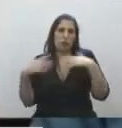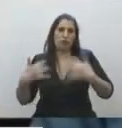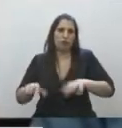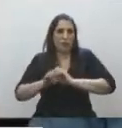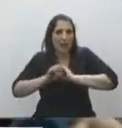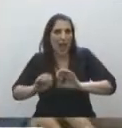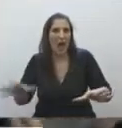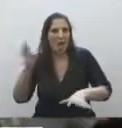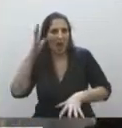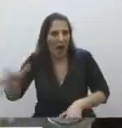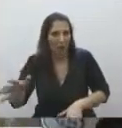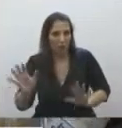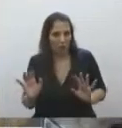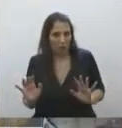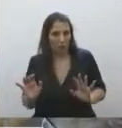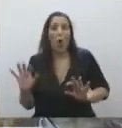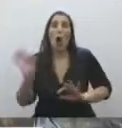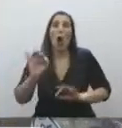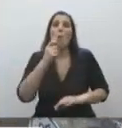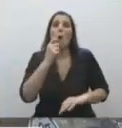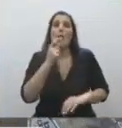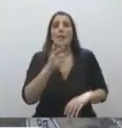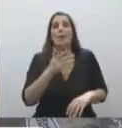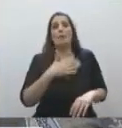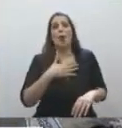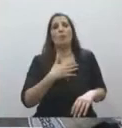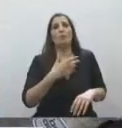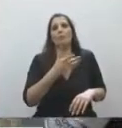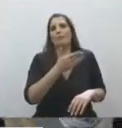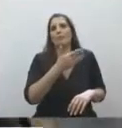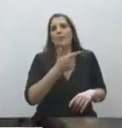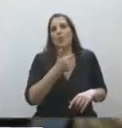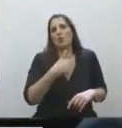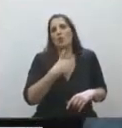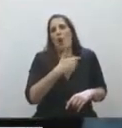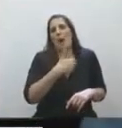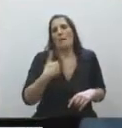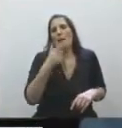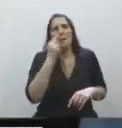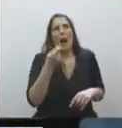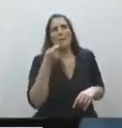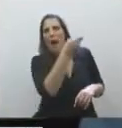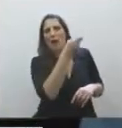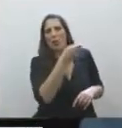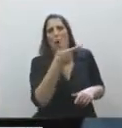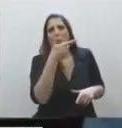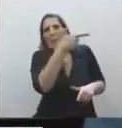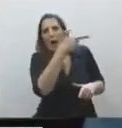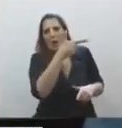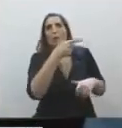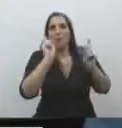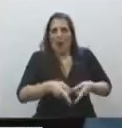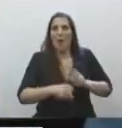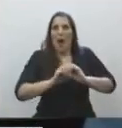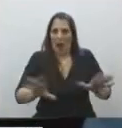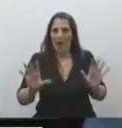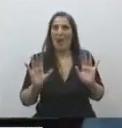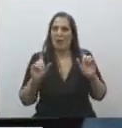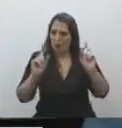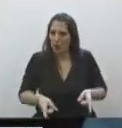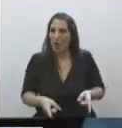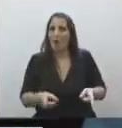Ajá. Mi mamá no me dejaba porque tenía miedo que deje mis estudios de abogada. Sí. ¿Tiene hermanos